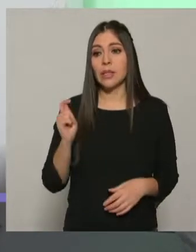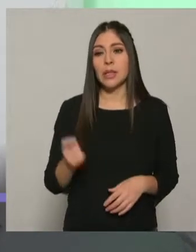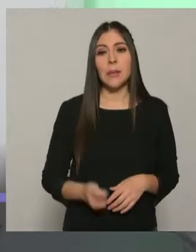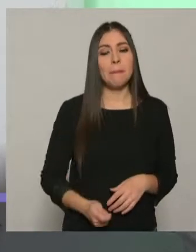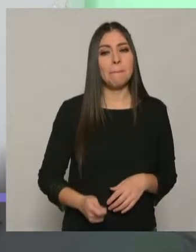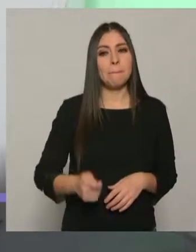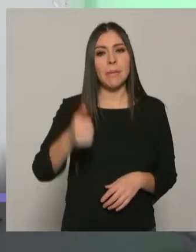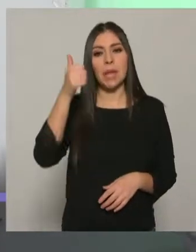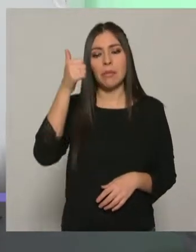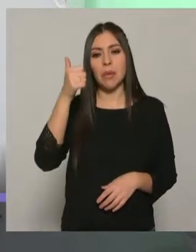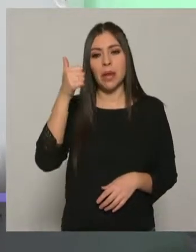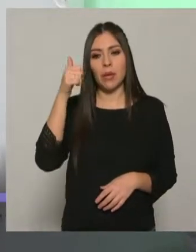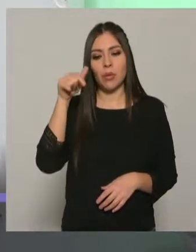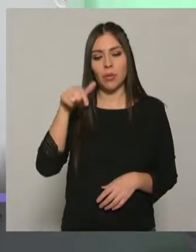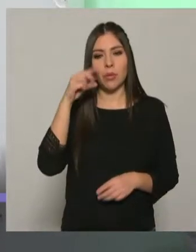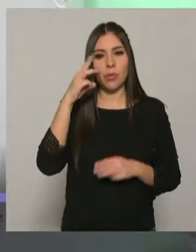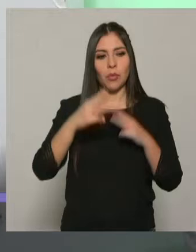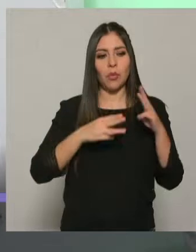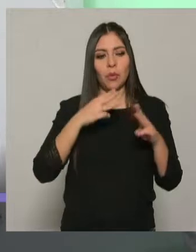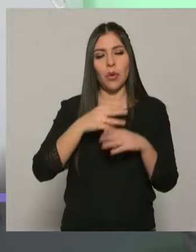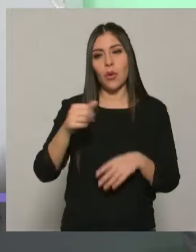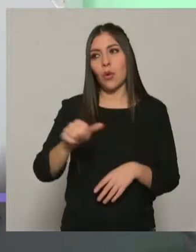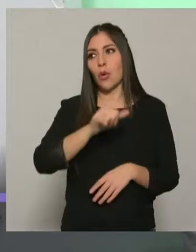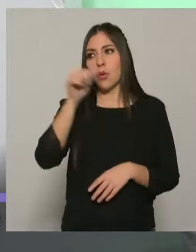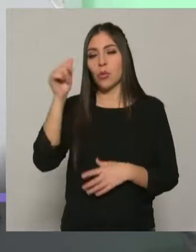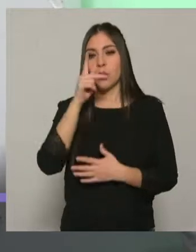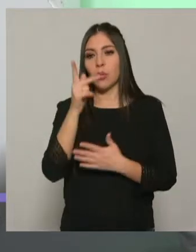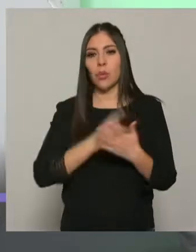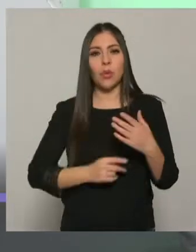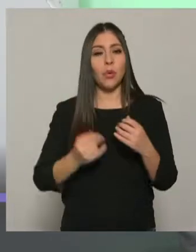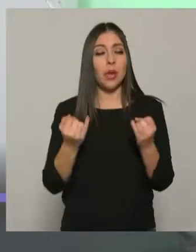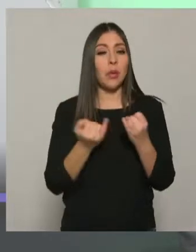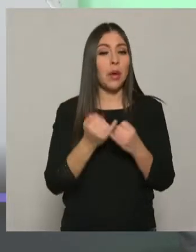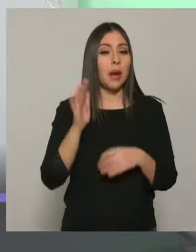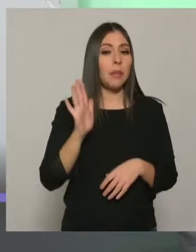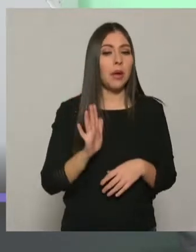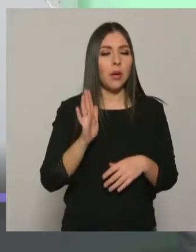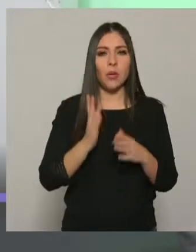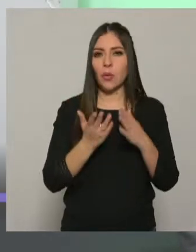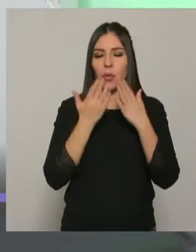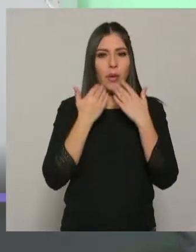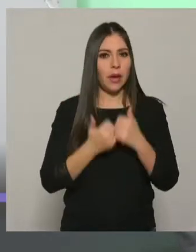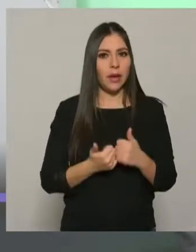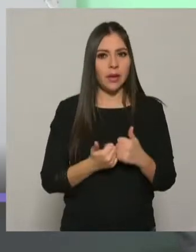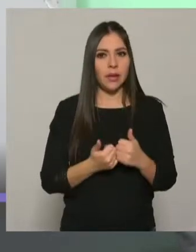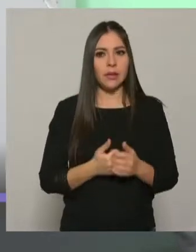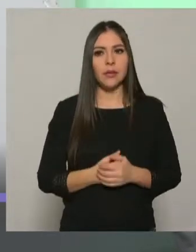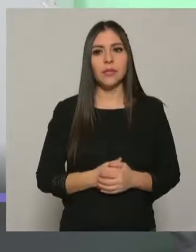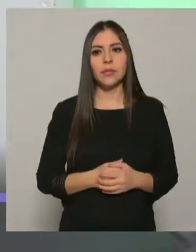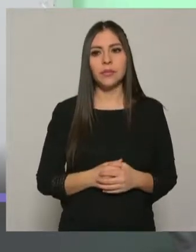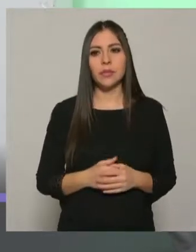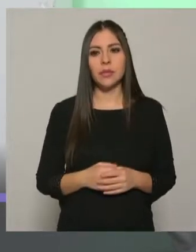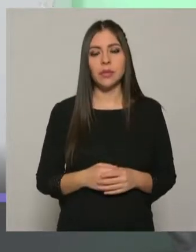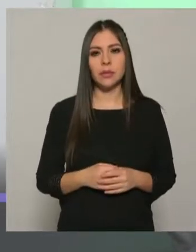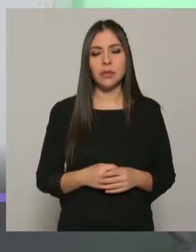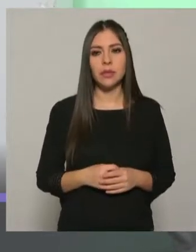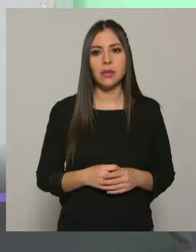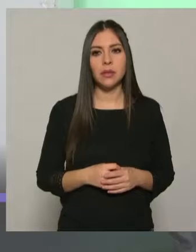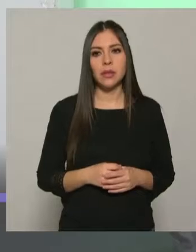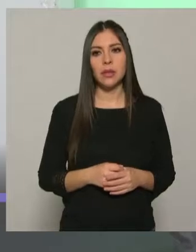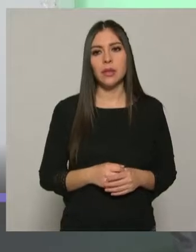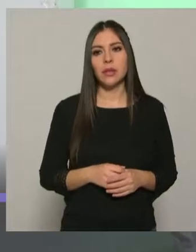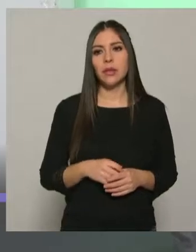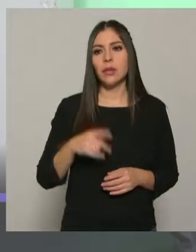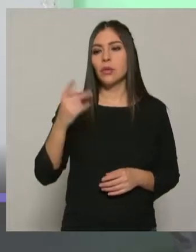nivel mundial. No hay un programa similar y rompe con toda esta tradición que